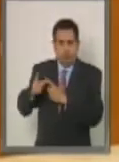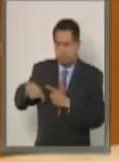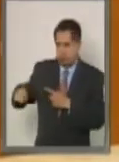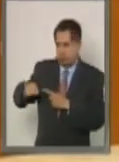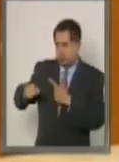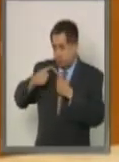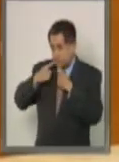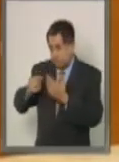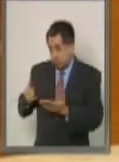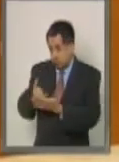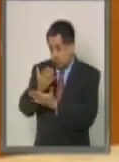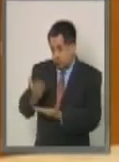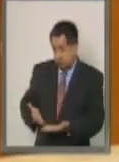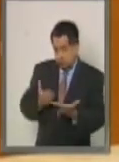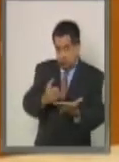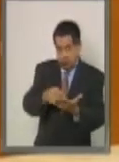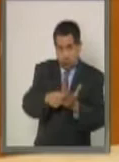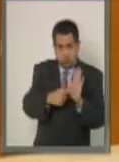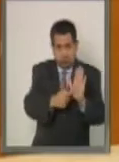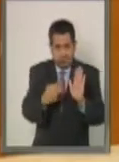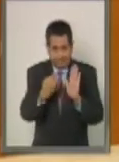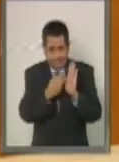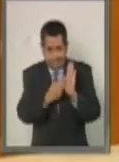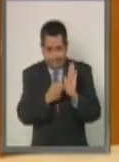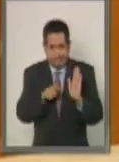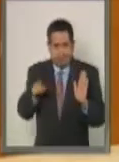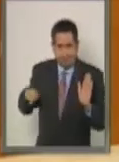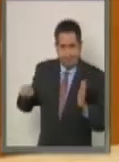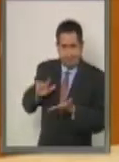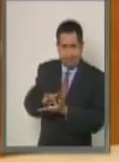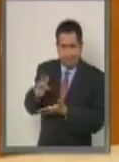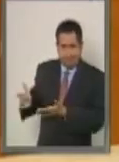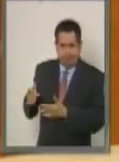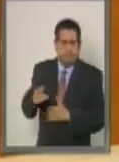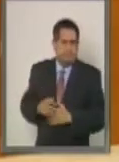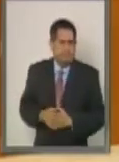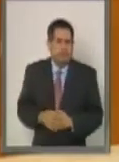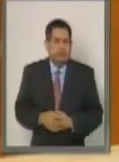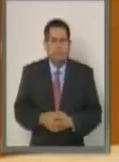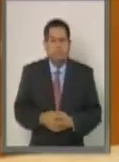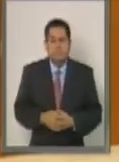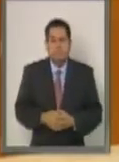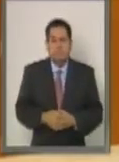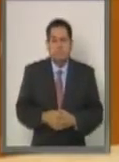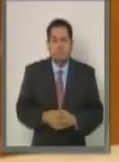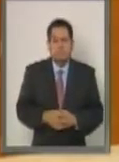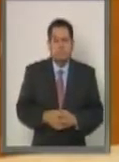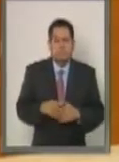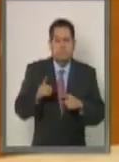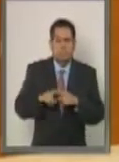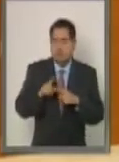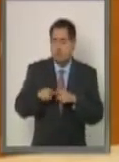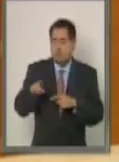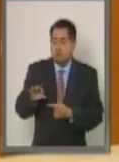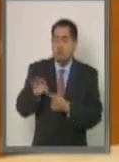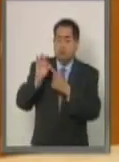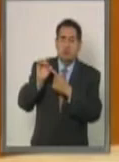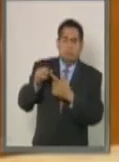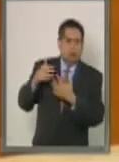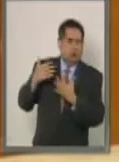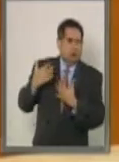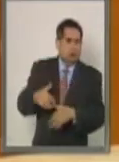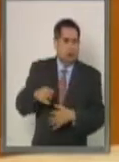comisiones dictaminadoras de estos instrumentos internacionales, de quienes destaco